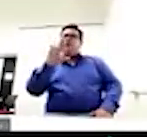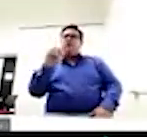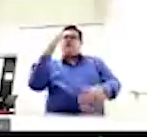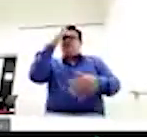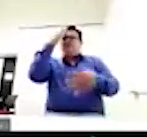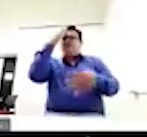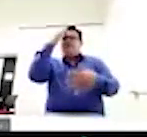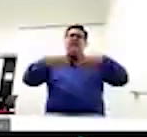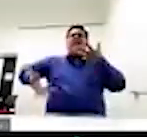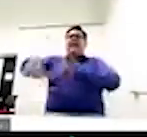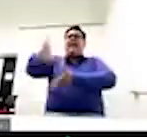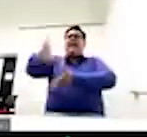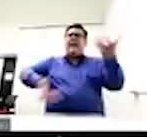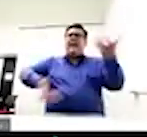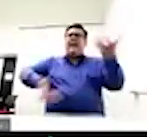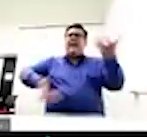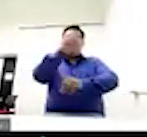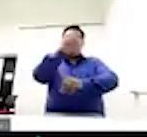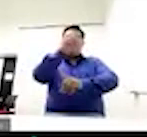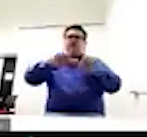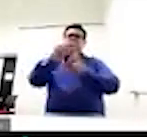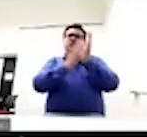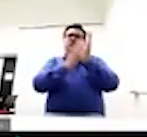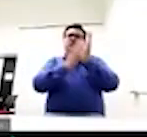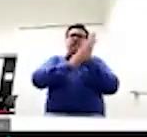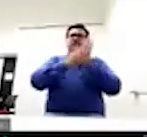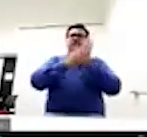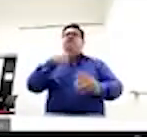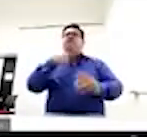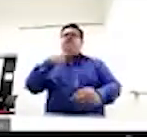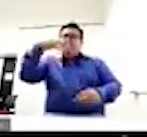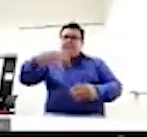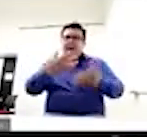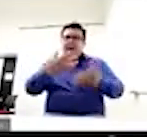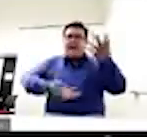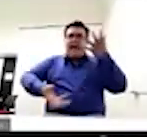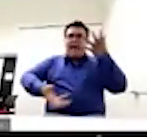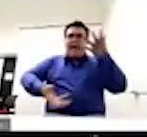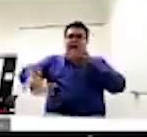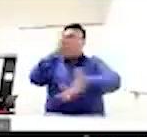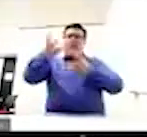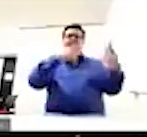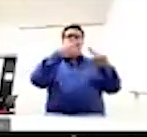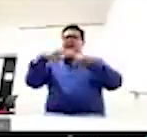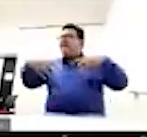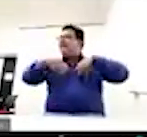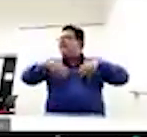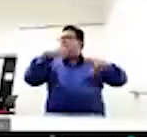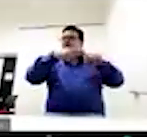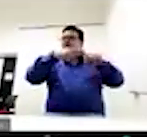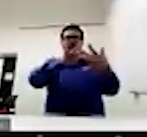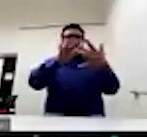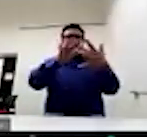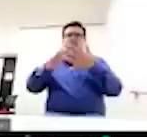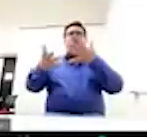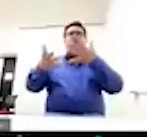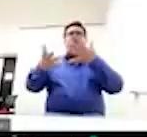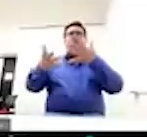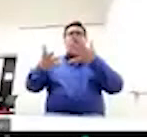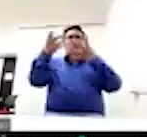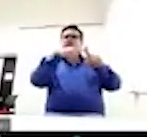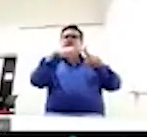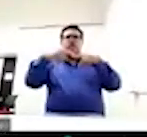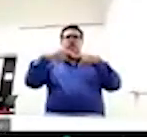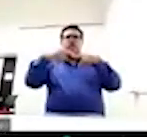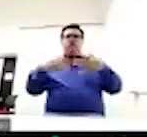Le gustan los animales de otras especies y los otros animales se sienten cómodos con él. La tortuga,